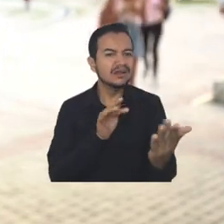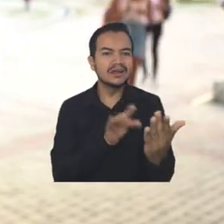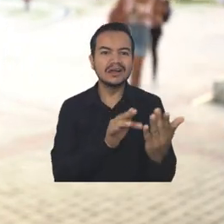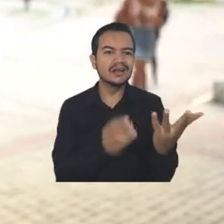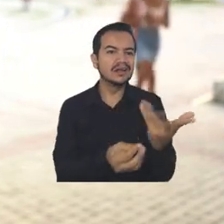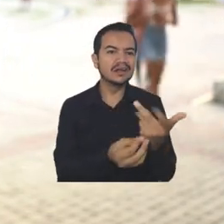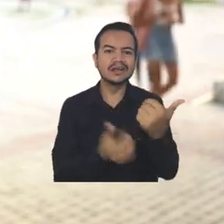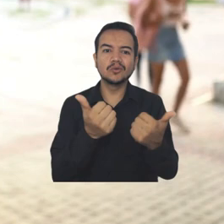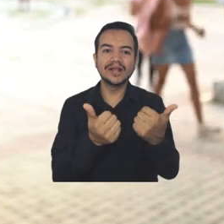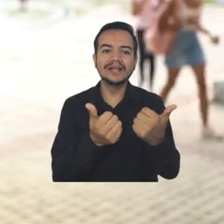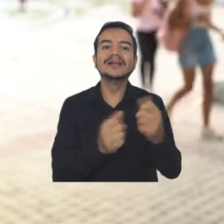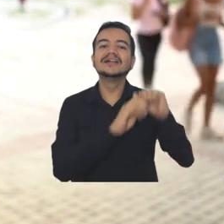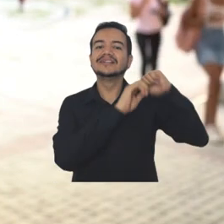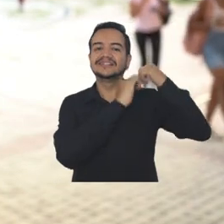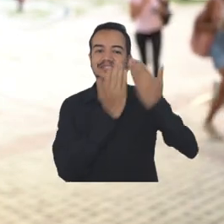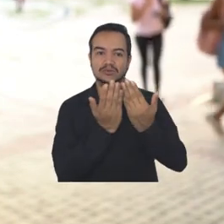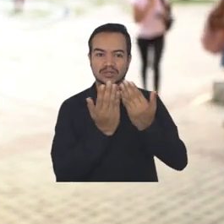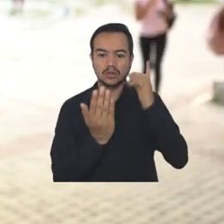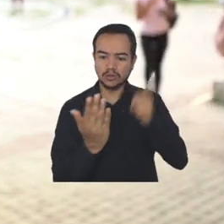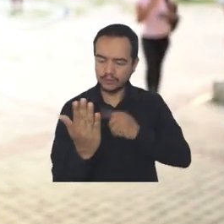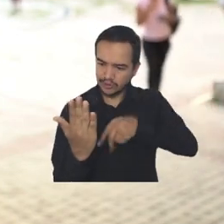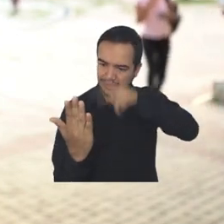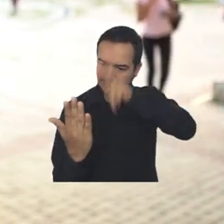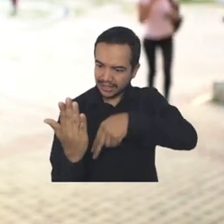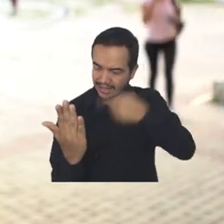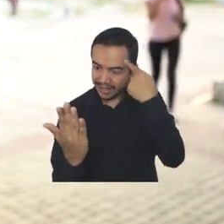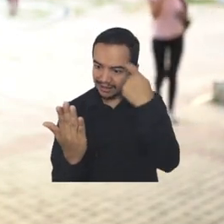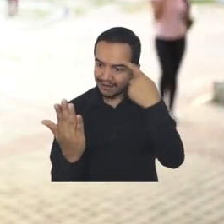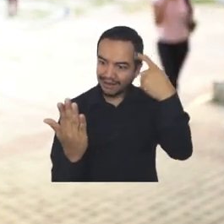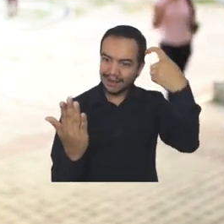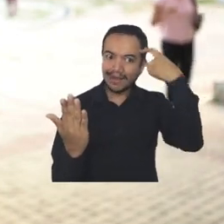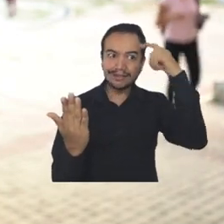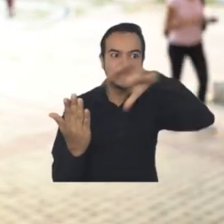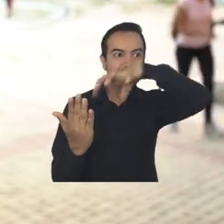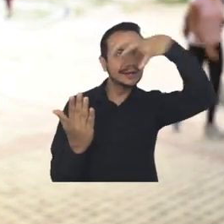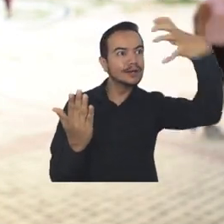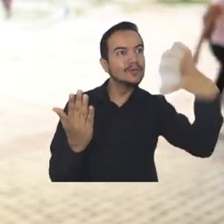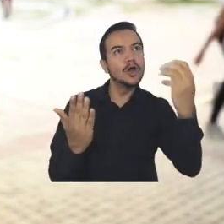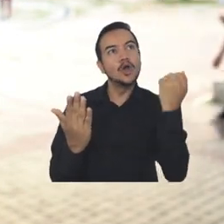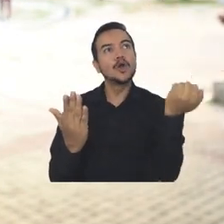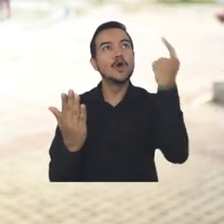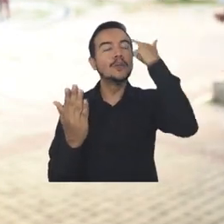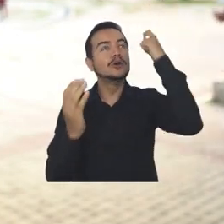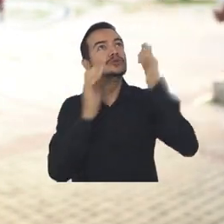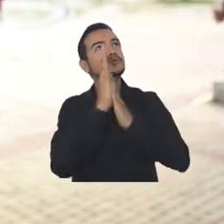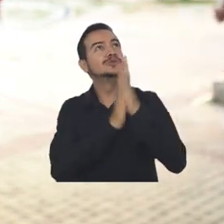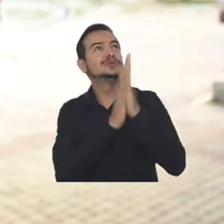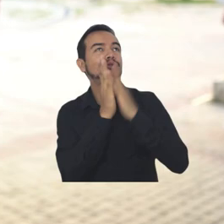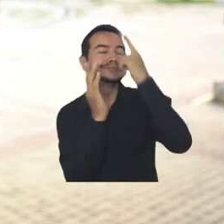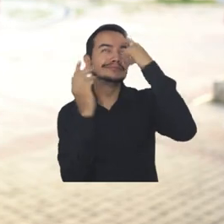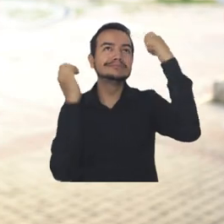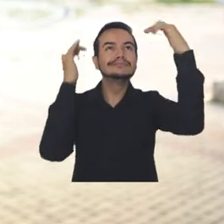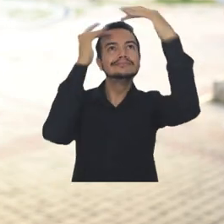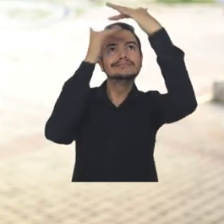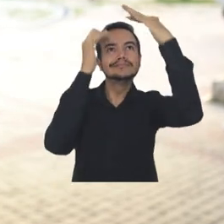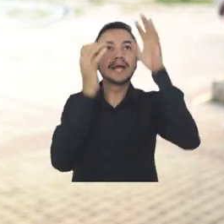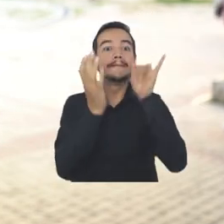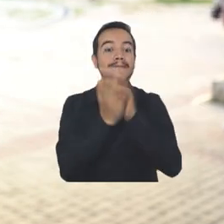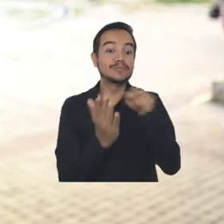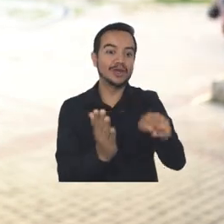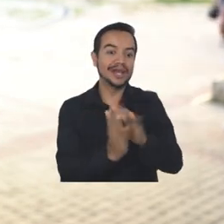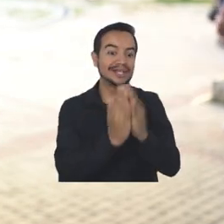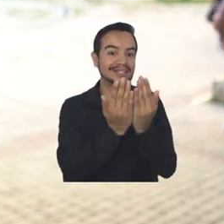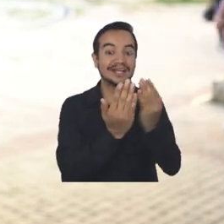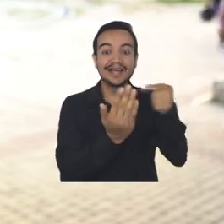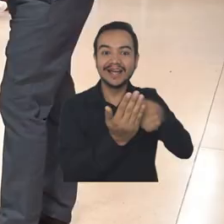literatura. Cuando leemos, viajamos, adquirimos valores, cuestionamos mundos, soñamos universos posibles, y eso es lo